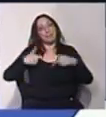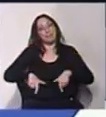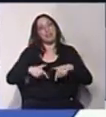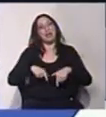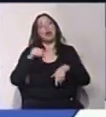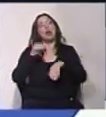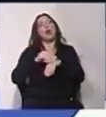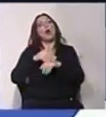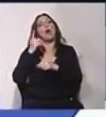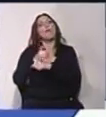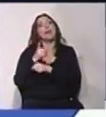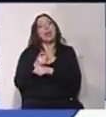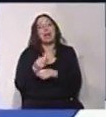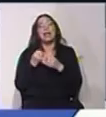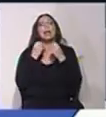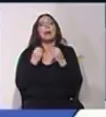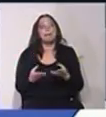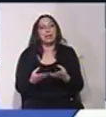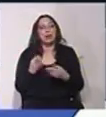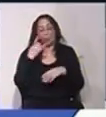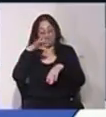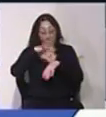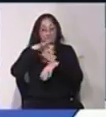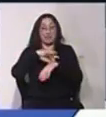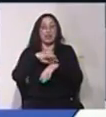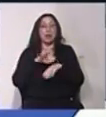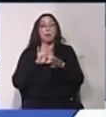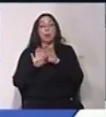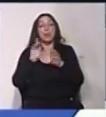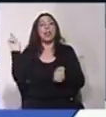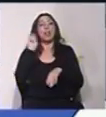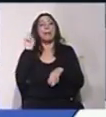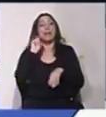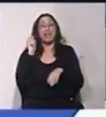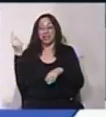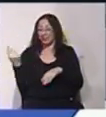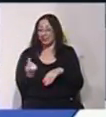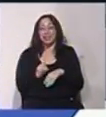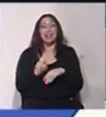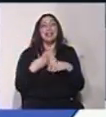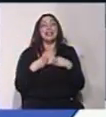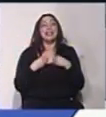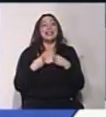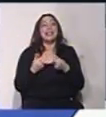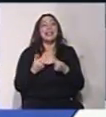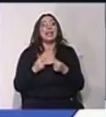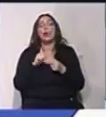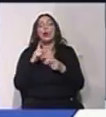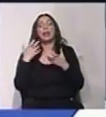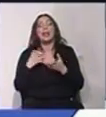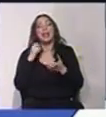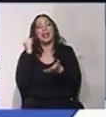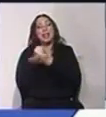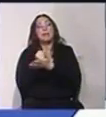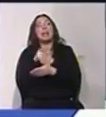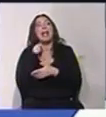notificación obligatoria. Claro. ¿Por qué? ¿Qué nos pasaba? Un médico en una puerta de emergencia con la sensibilidad de no querer estigmatizar a ese